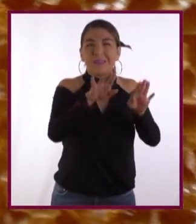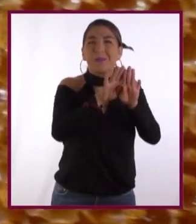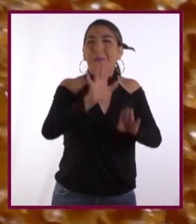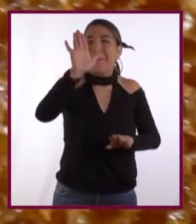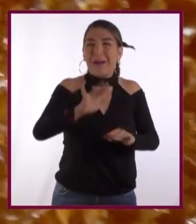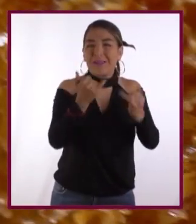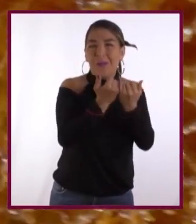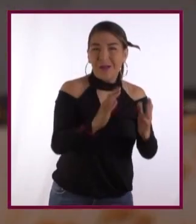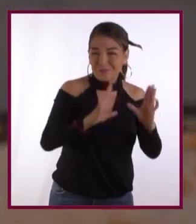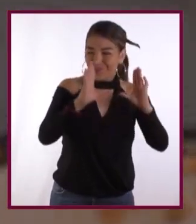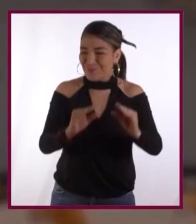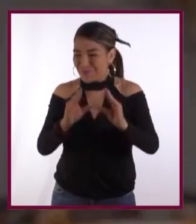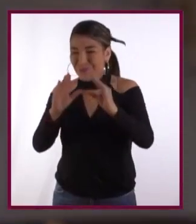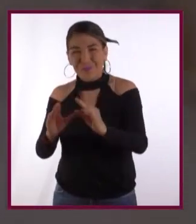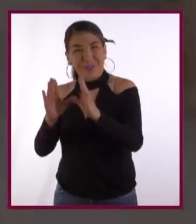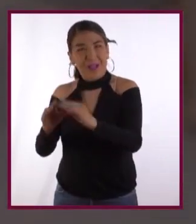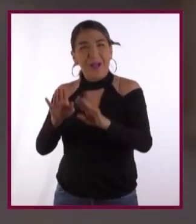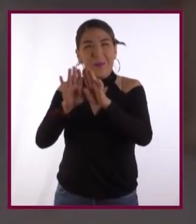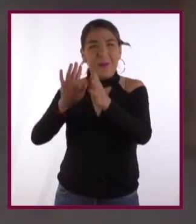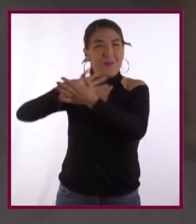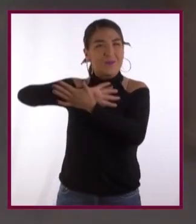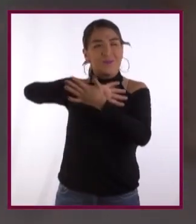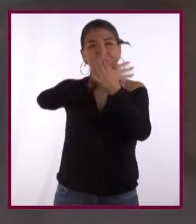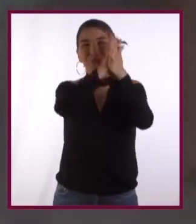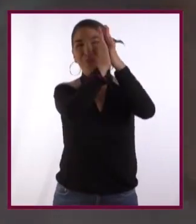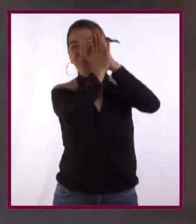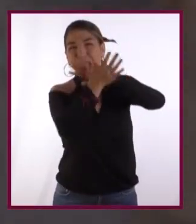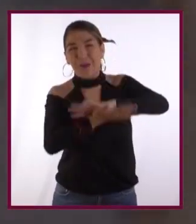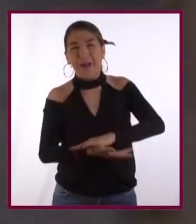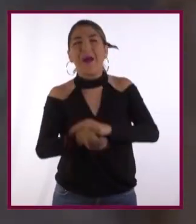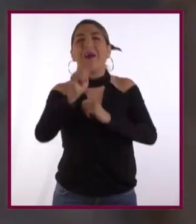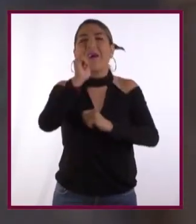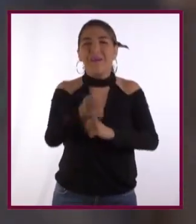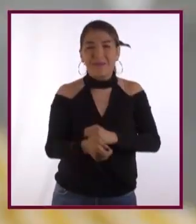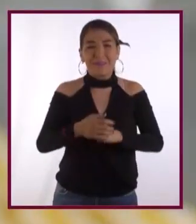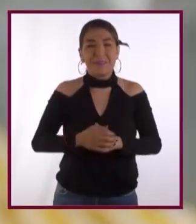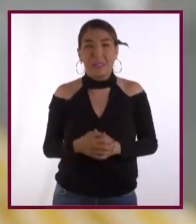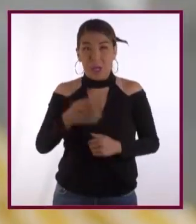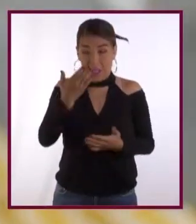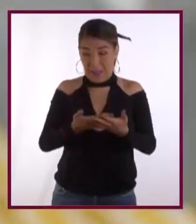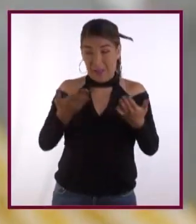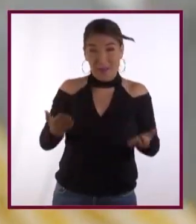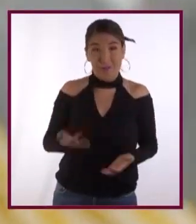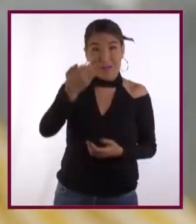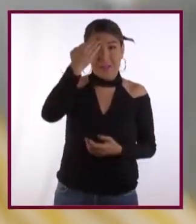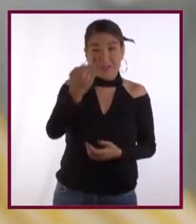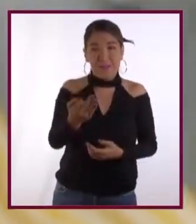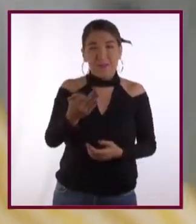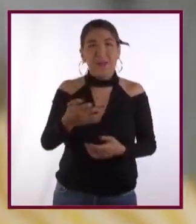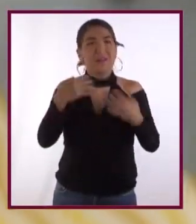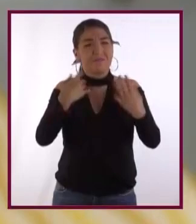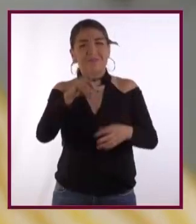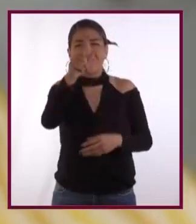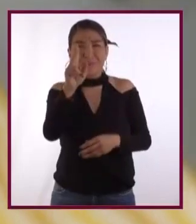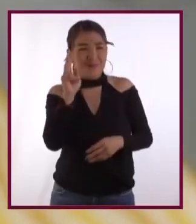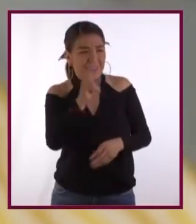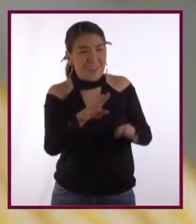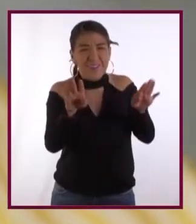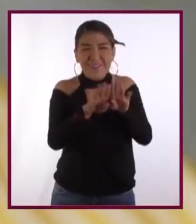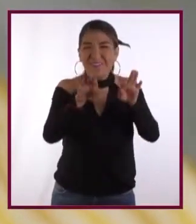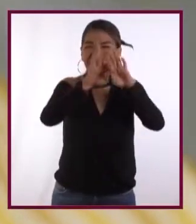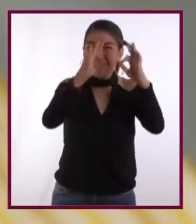pasando esta habilidad, de forma que el proceso evolutivo dio la posibilidad de que, al día de hoy,